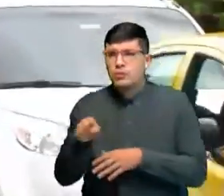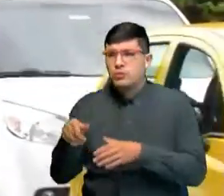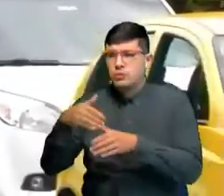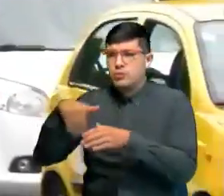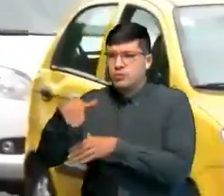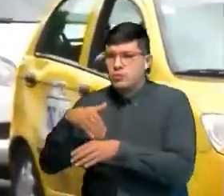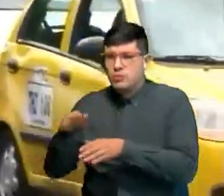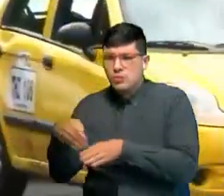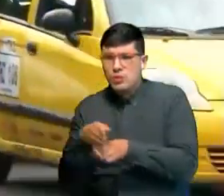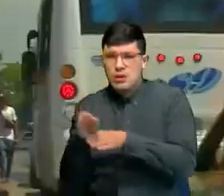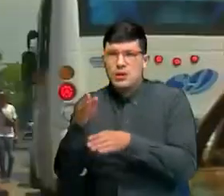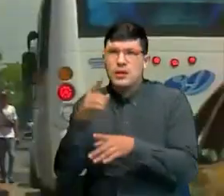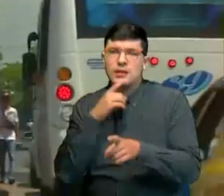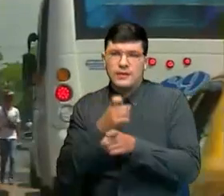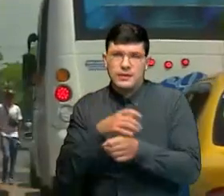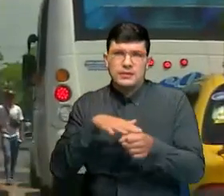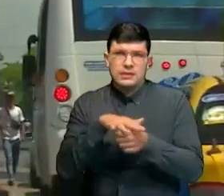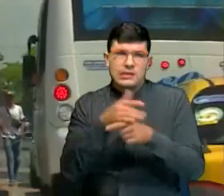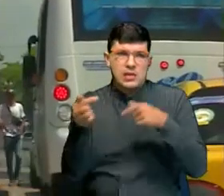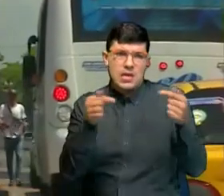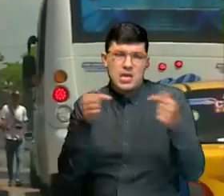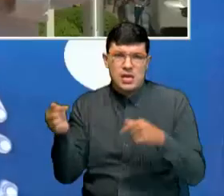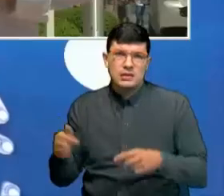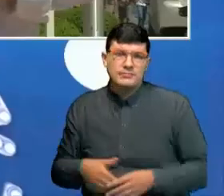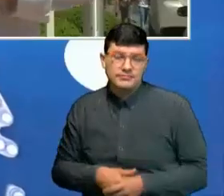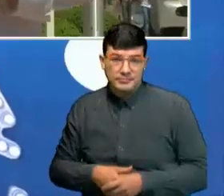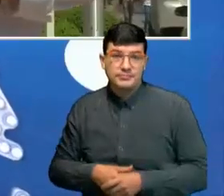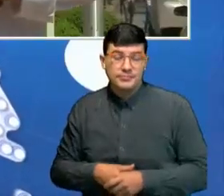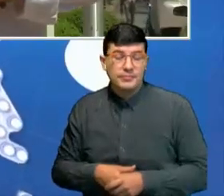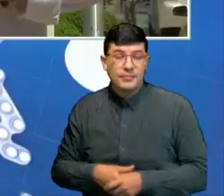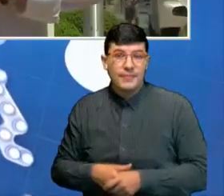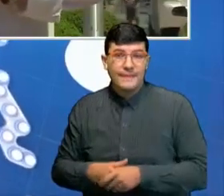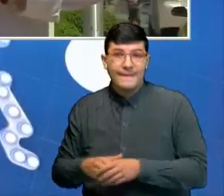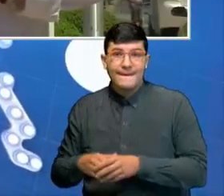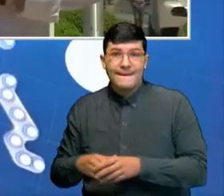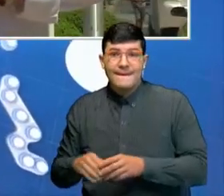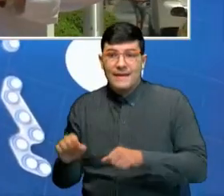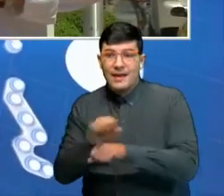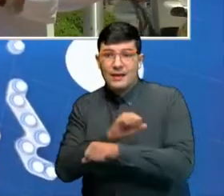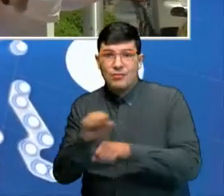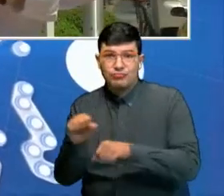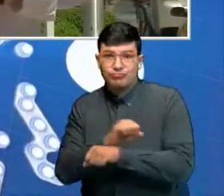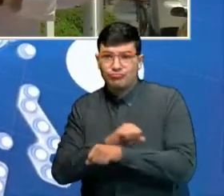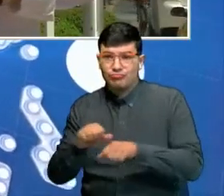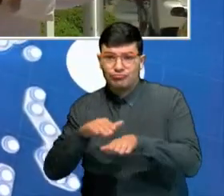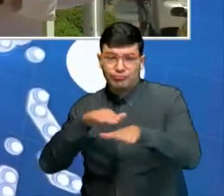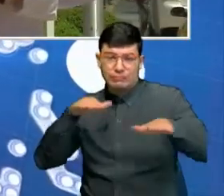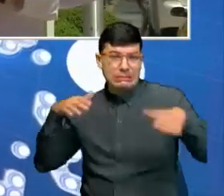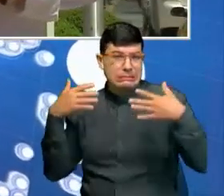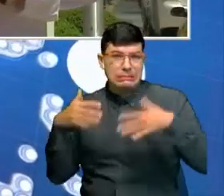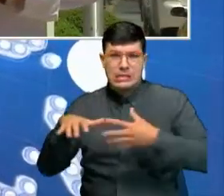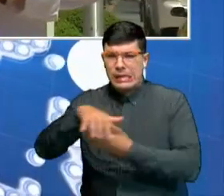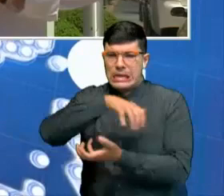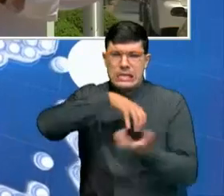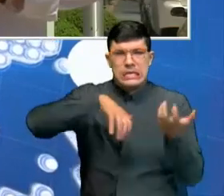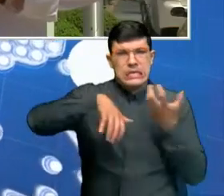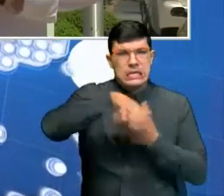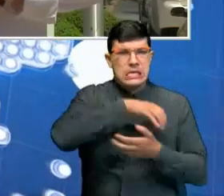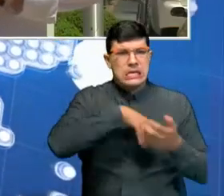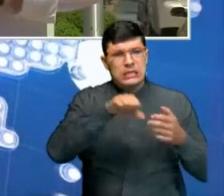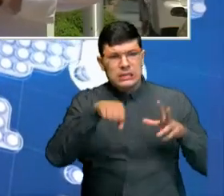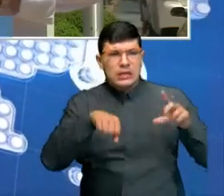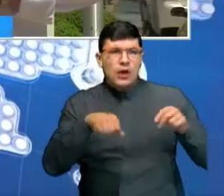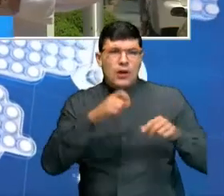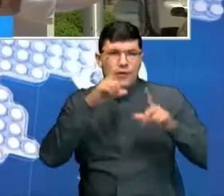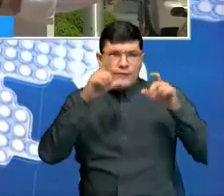La polémica continúa. El tránsito vehicular en Cúcuta es caótico. Independientemente de que se cobre o no